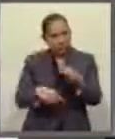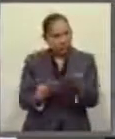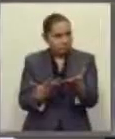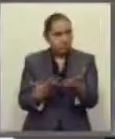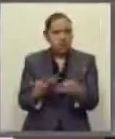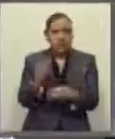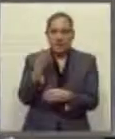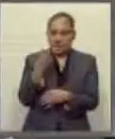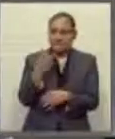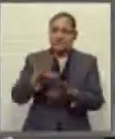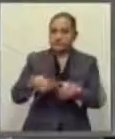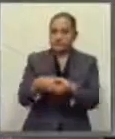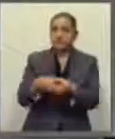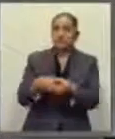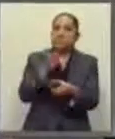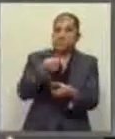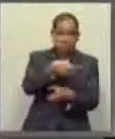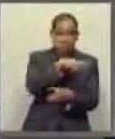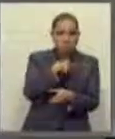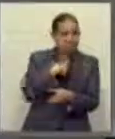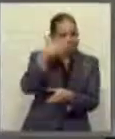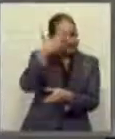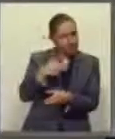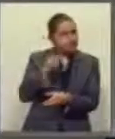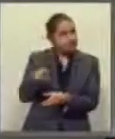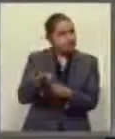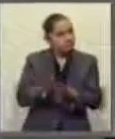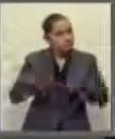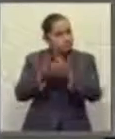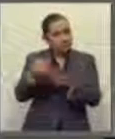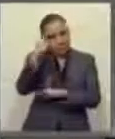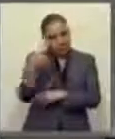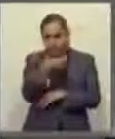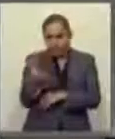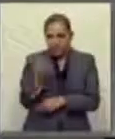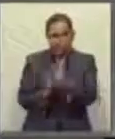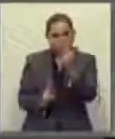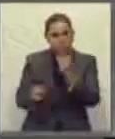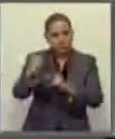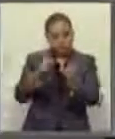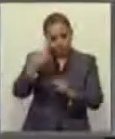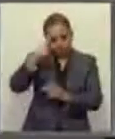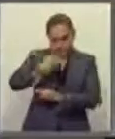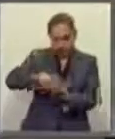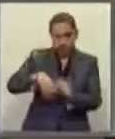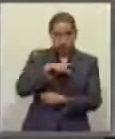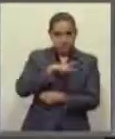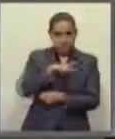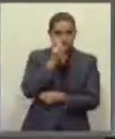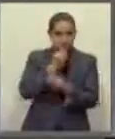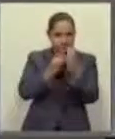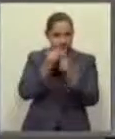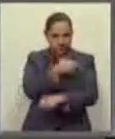reconozca la importancia de la inclusión de la agricultura familiar, se podrá generar actividades